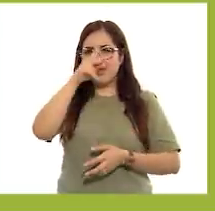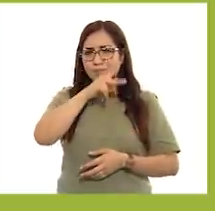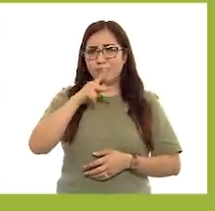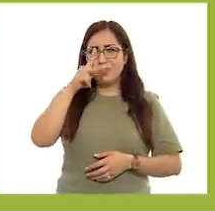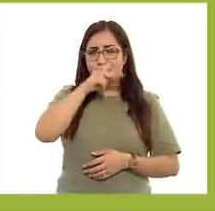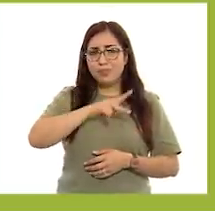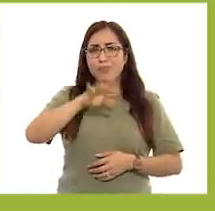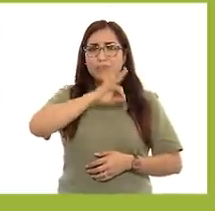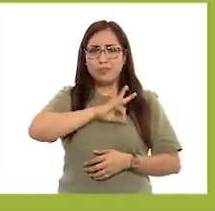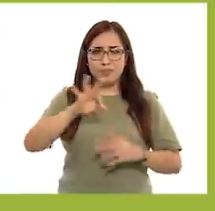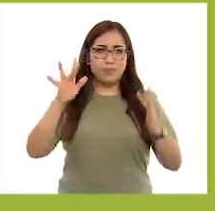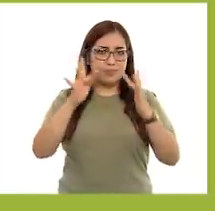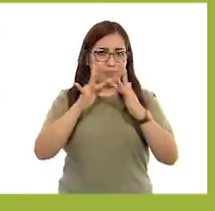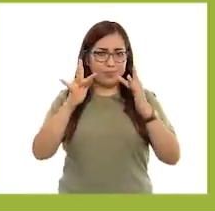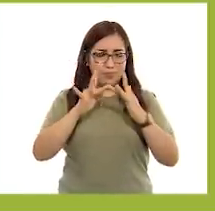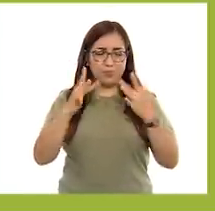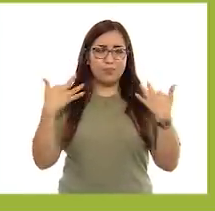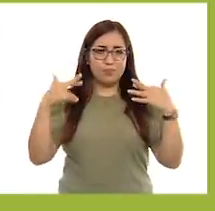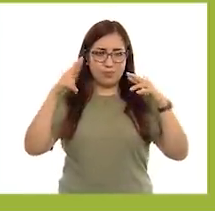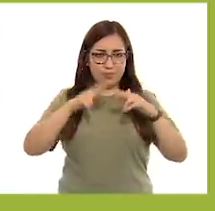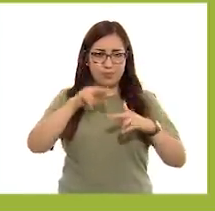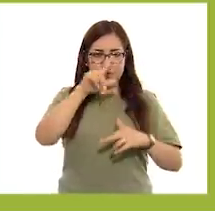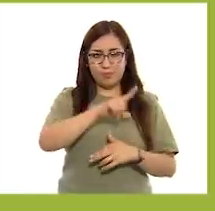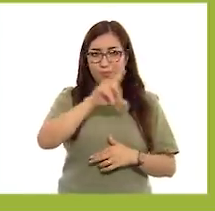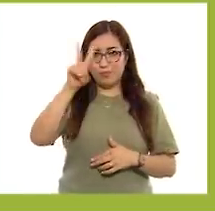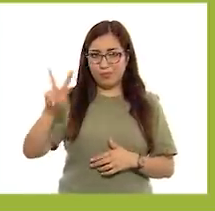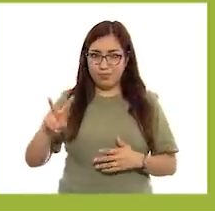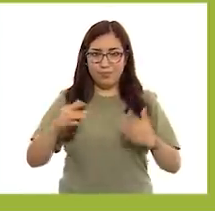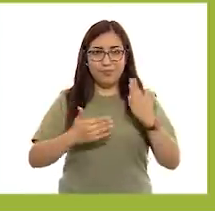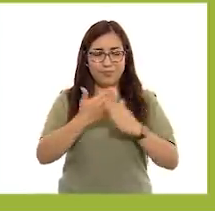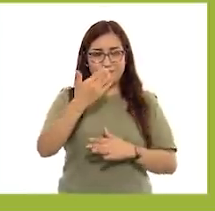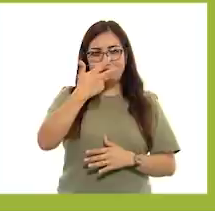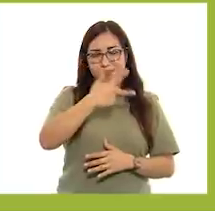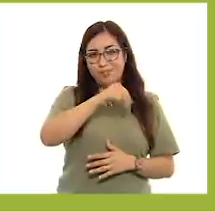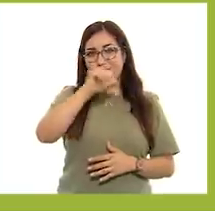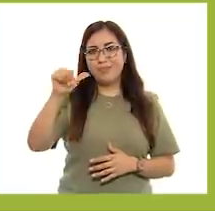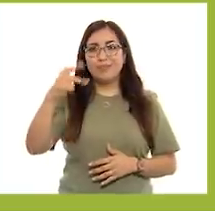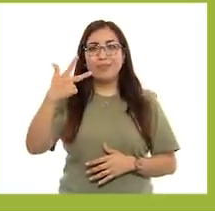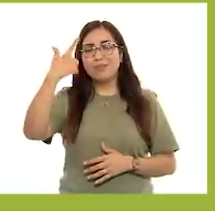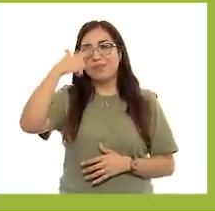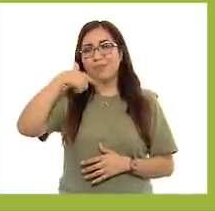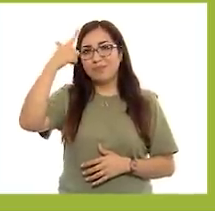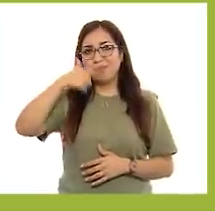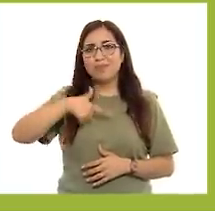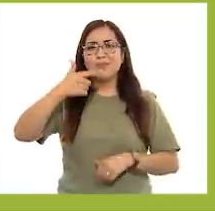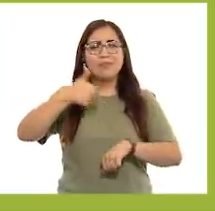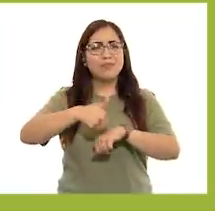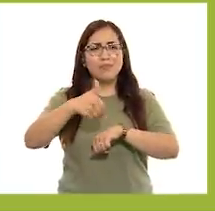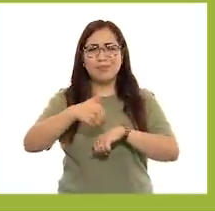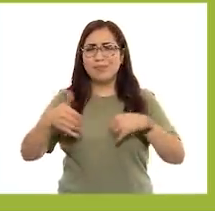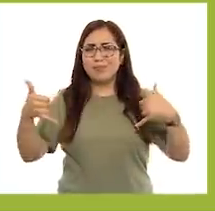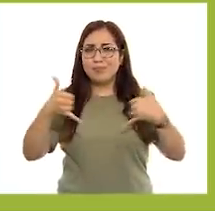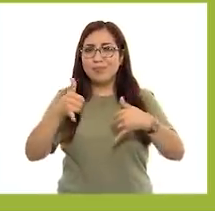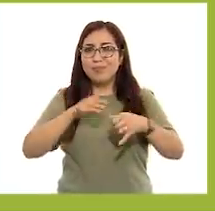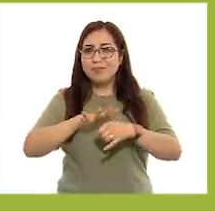pedagógico, comunícate con maestras y maestros de lunes a viernes de 8 a 20 horas al teléfono